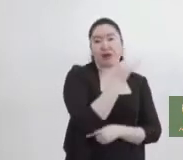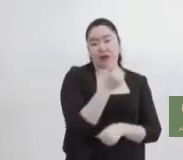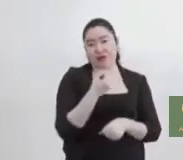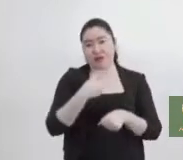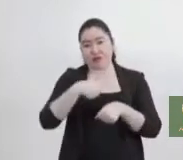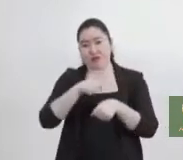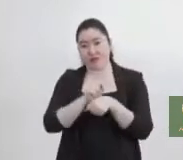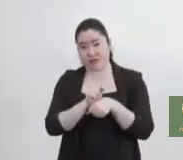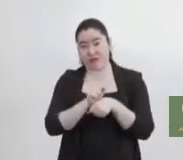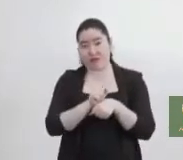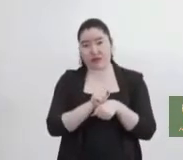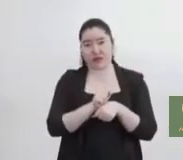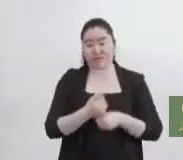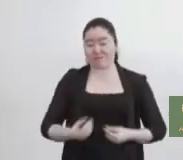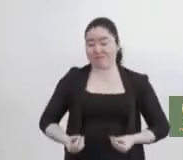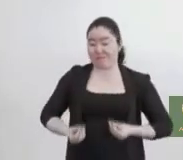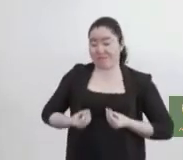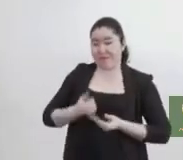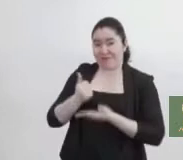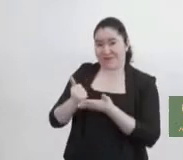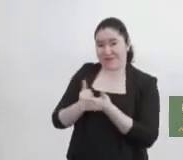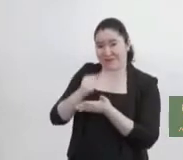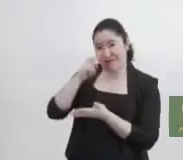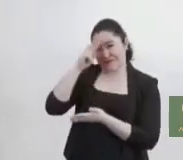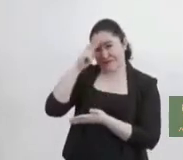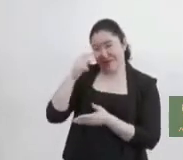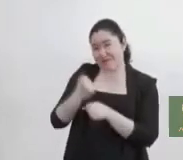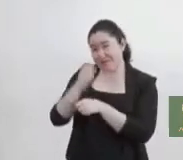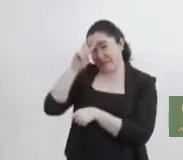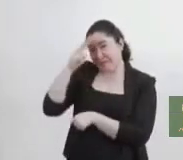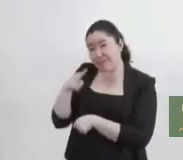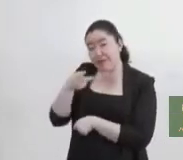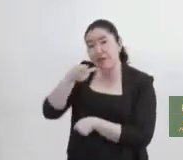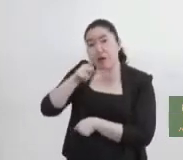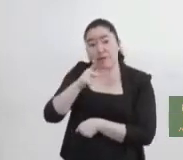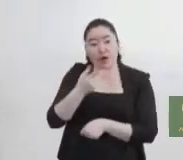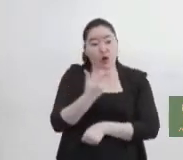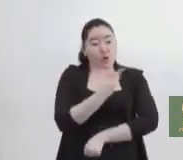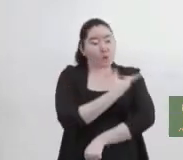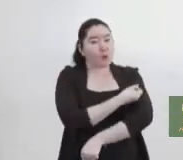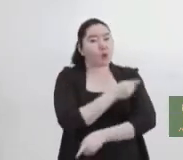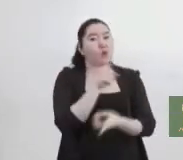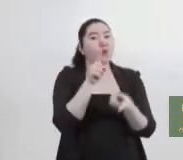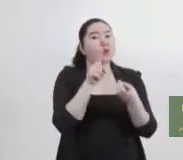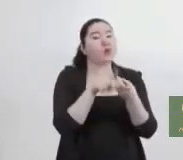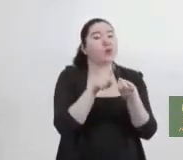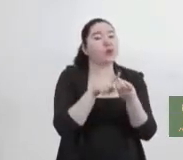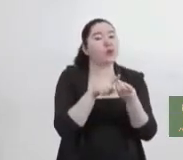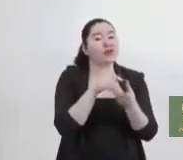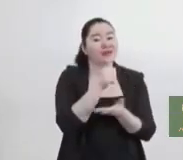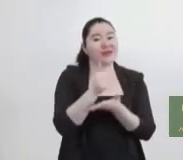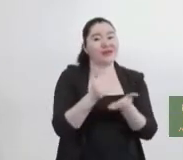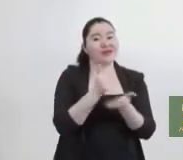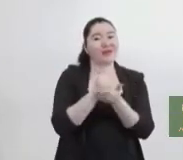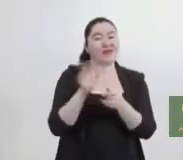todos se vacunarían en la ciudad porque tendría que ser a partir de la unidad educativa en donde